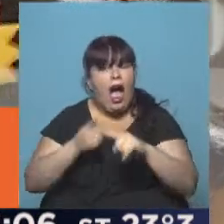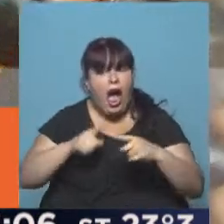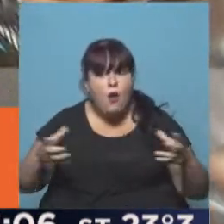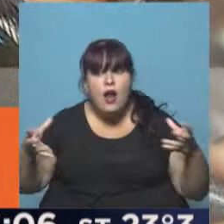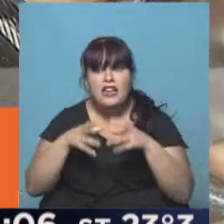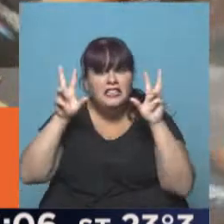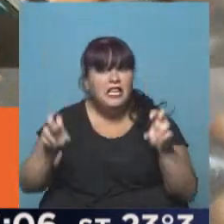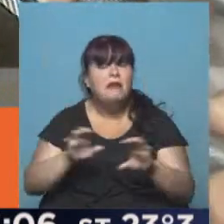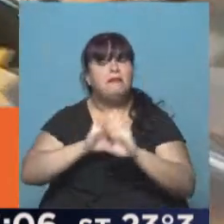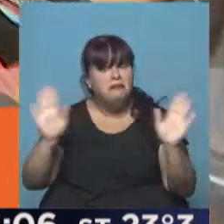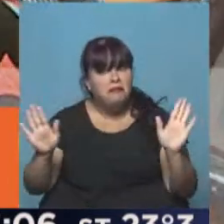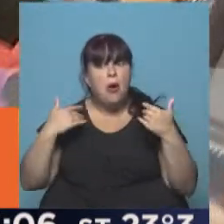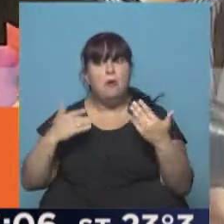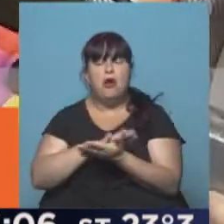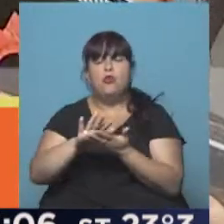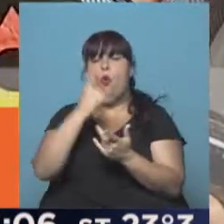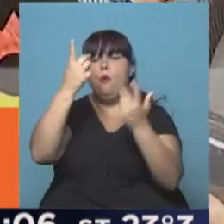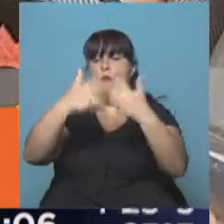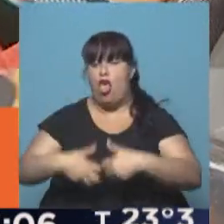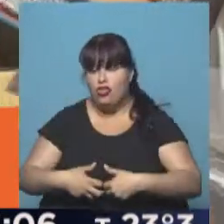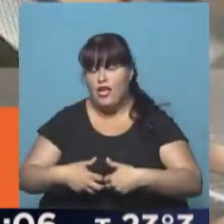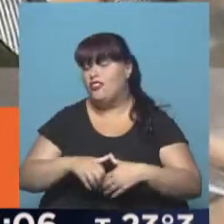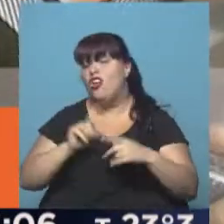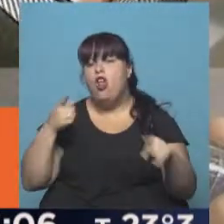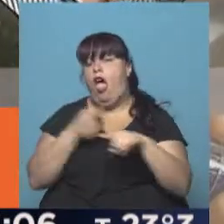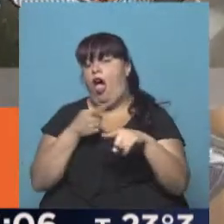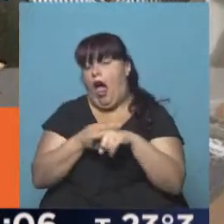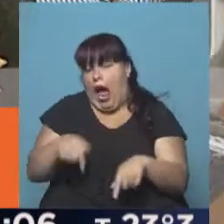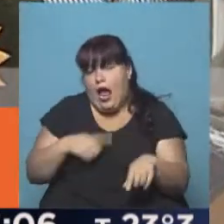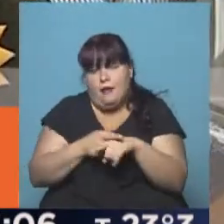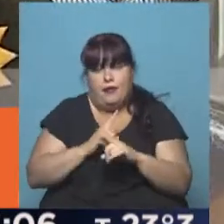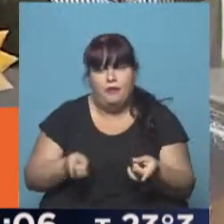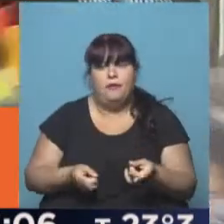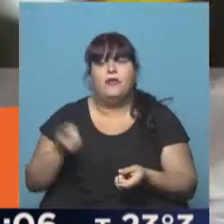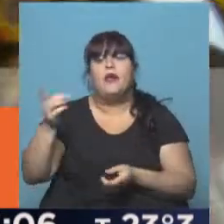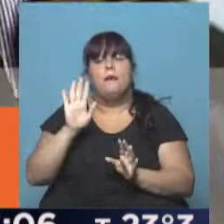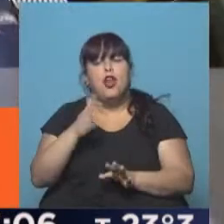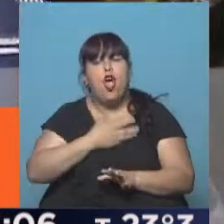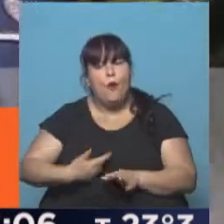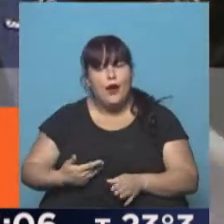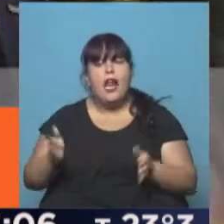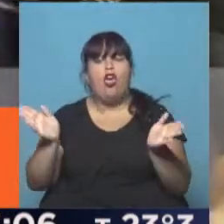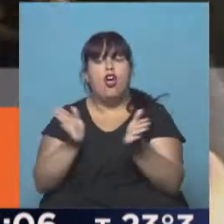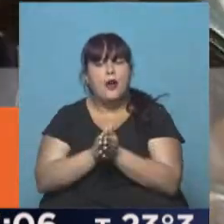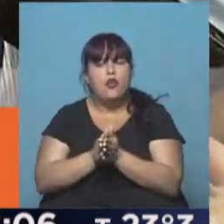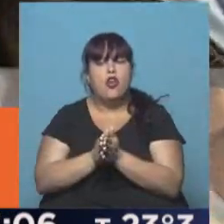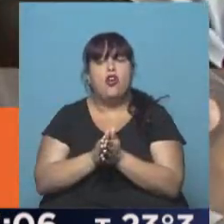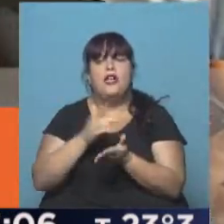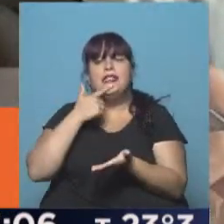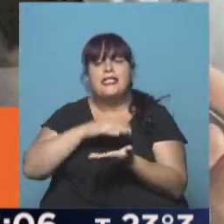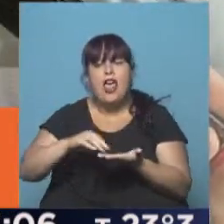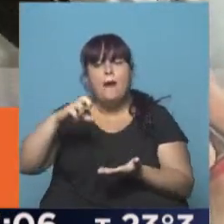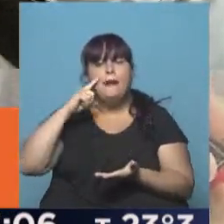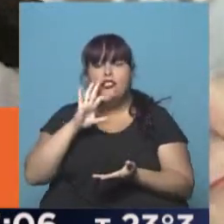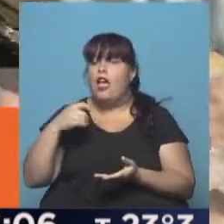este tema y hubieran probablemente sacado un único proyecto. O sea, y no estar peleando. No estar peleando. ¿El gobernador estuvo reunido con el senador Pichetto?